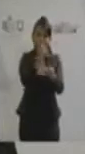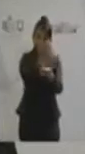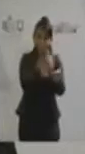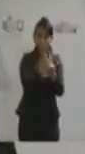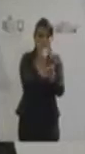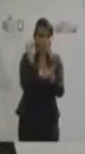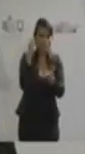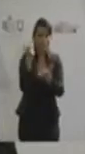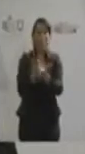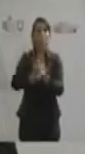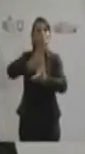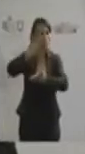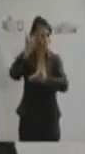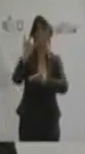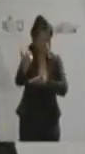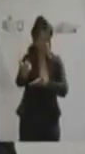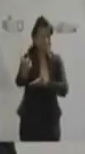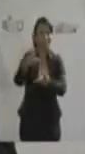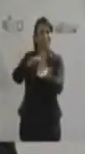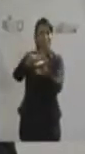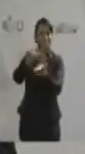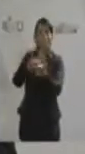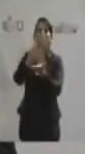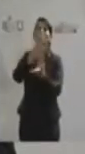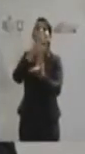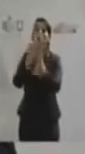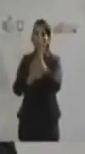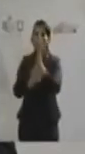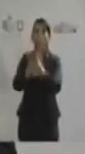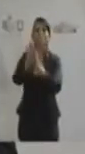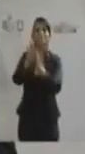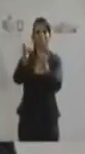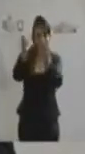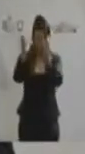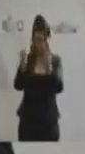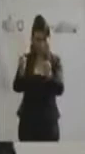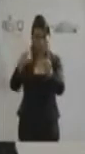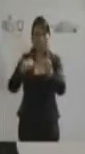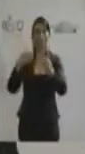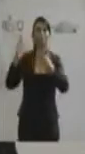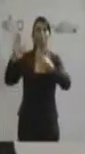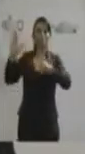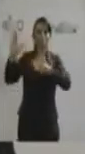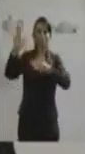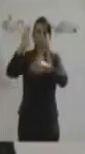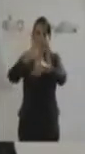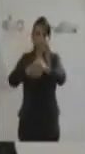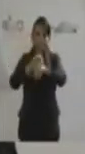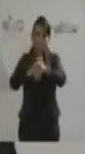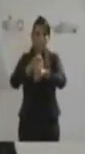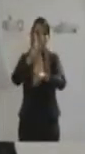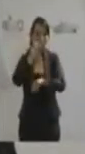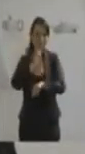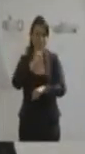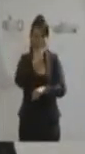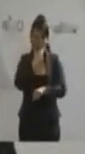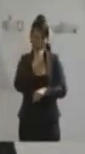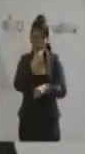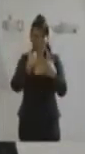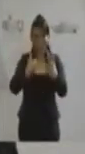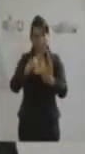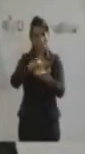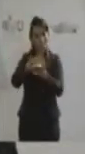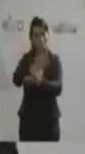dar incentivos, les vamos a mejorar el salario. Cuenten con ello, amigas, amigos, policías de Querétaro. Con Adolfo Camacho